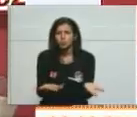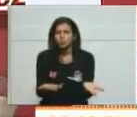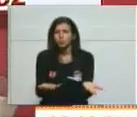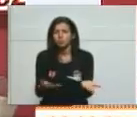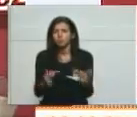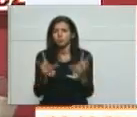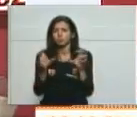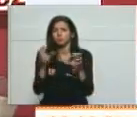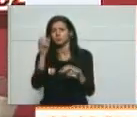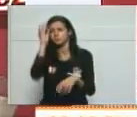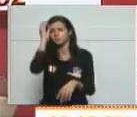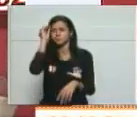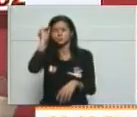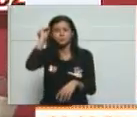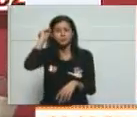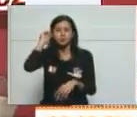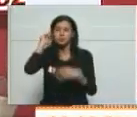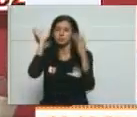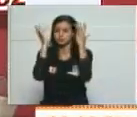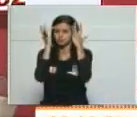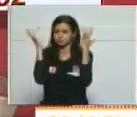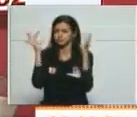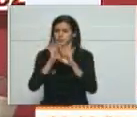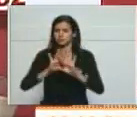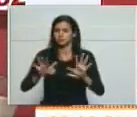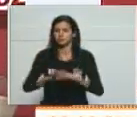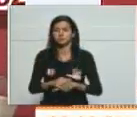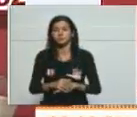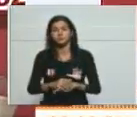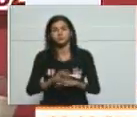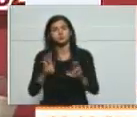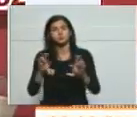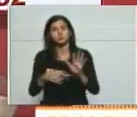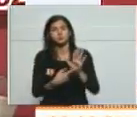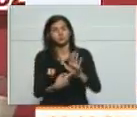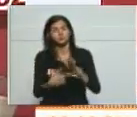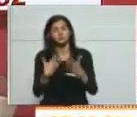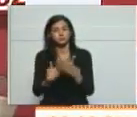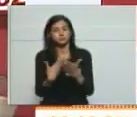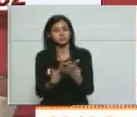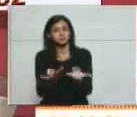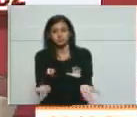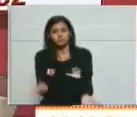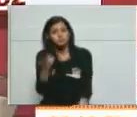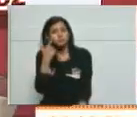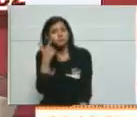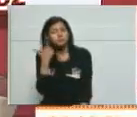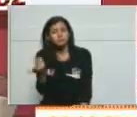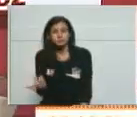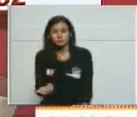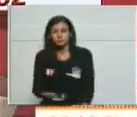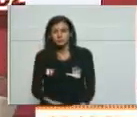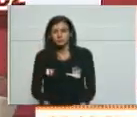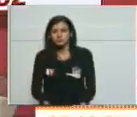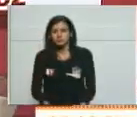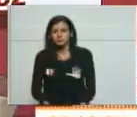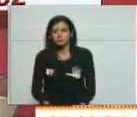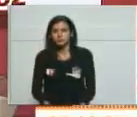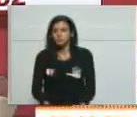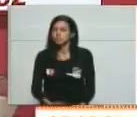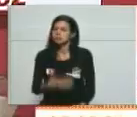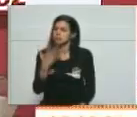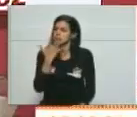Pero los genios de investigación ya determinaron, ojalá presentaran las pruebas, para que uno salga de dudas, ¿verdad? Porque le entran unas dudas